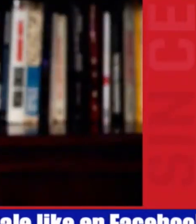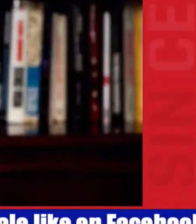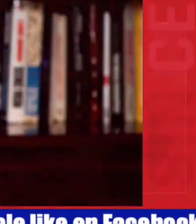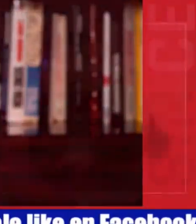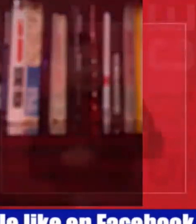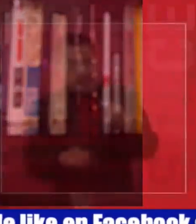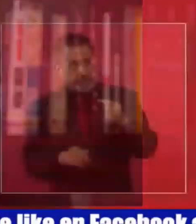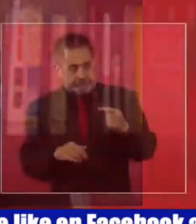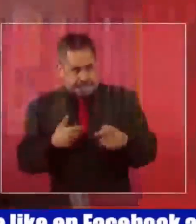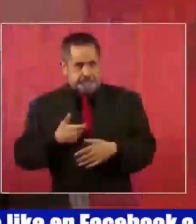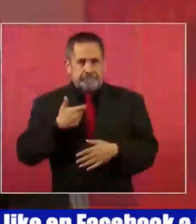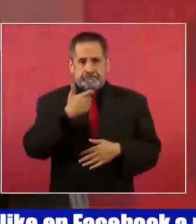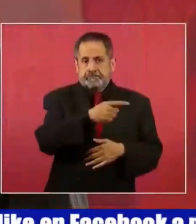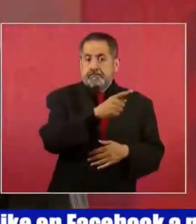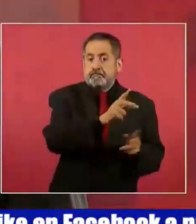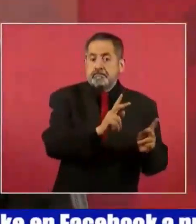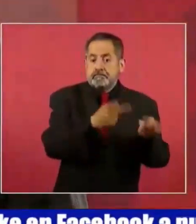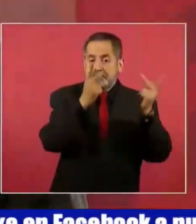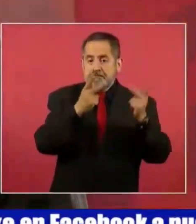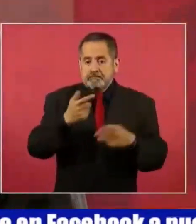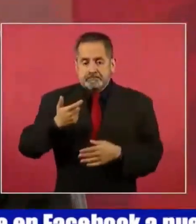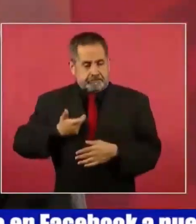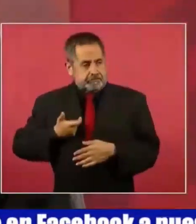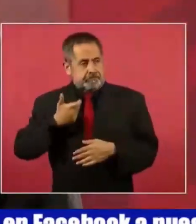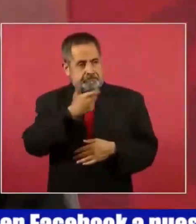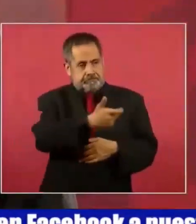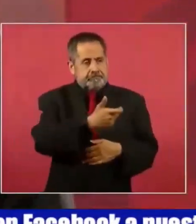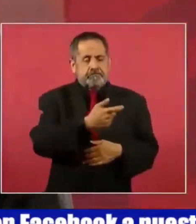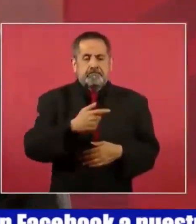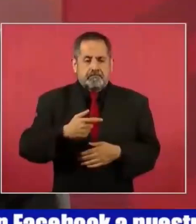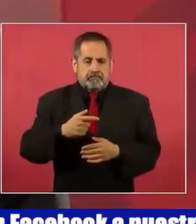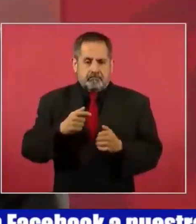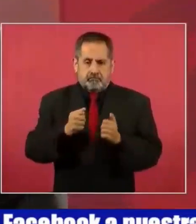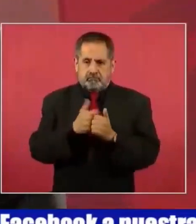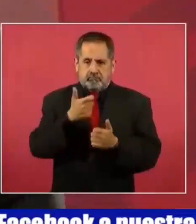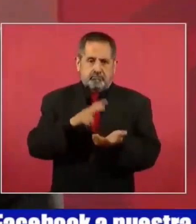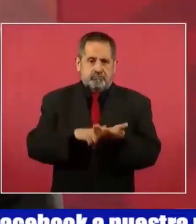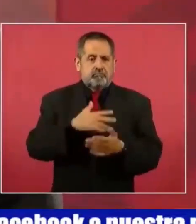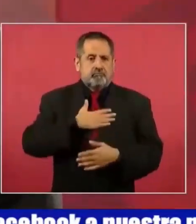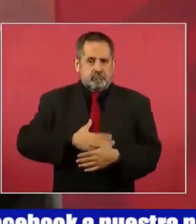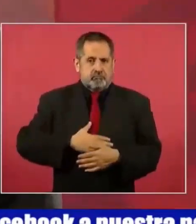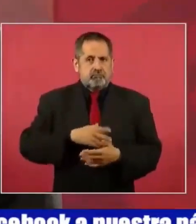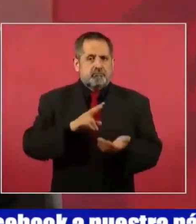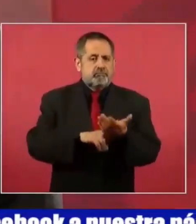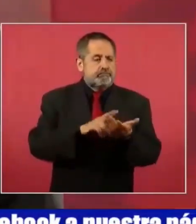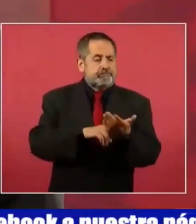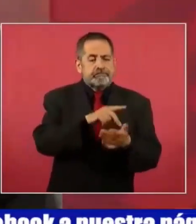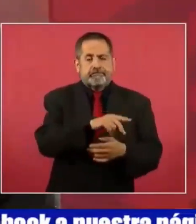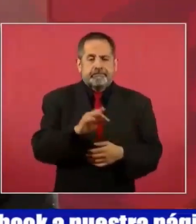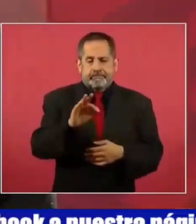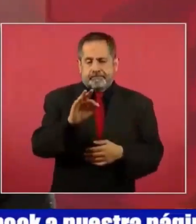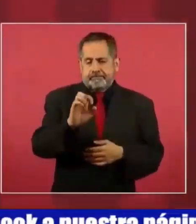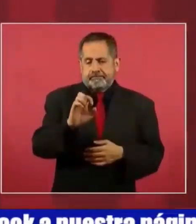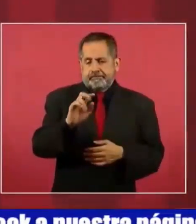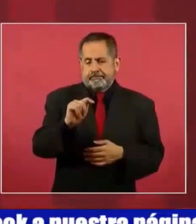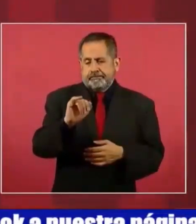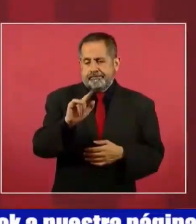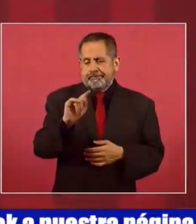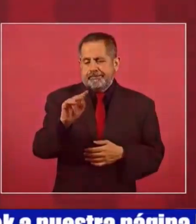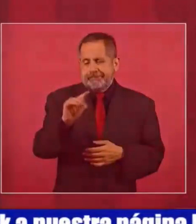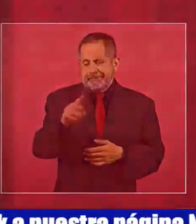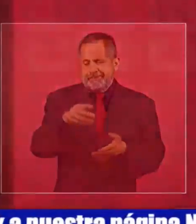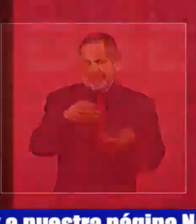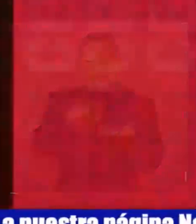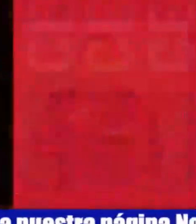para evitar una matanza en Culiacán, pero jamás se instruyó para que fueran tras él, para capturarlo. Reapareció esta